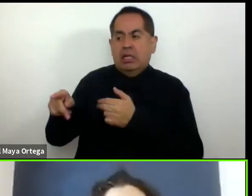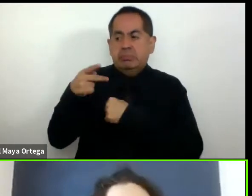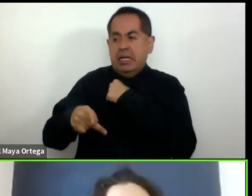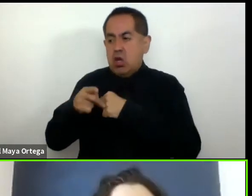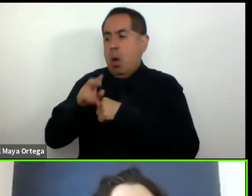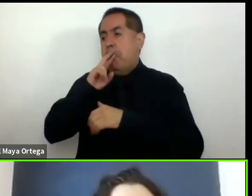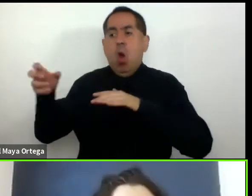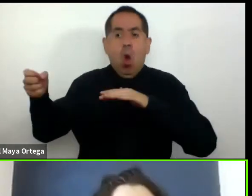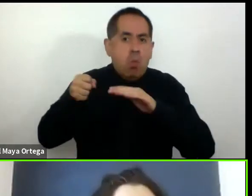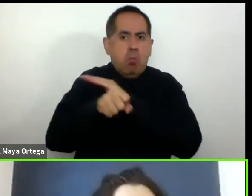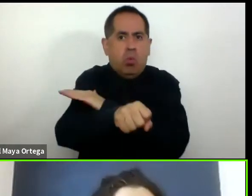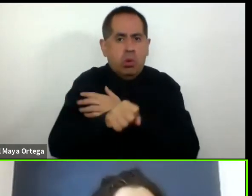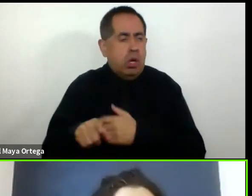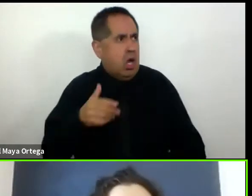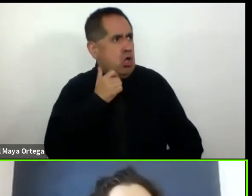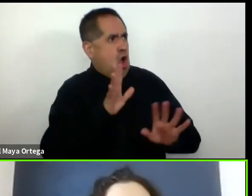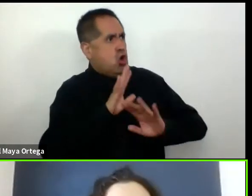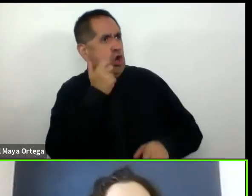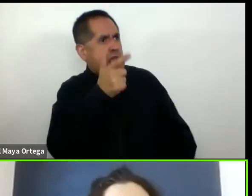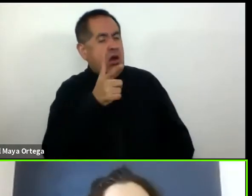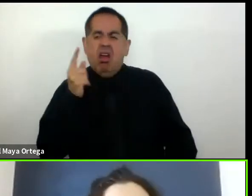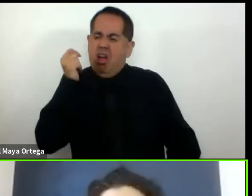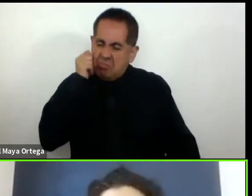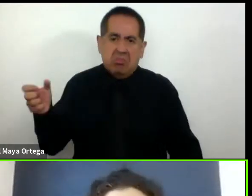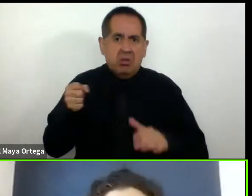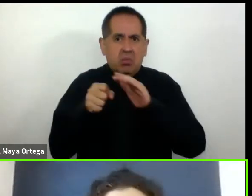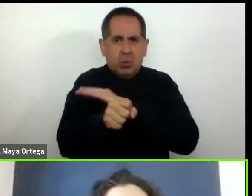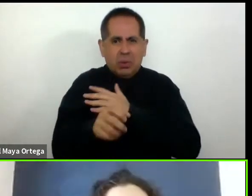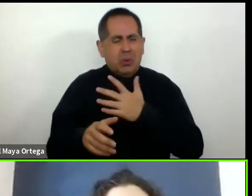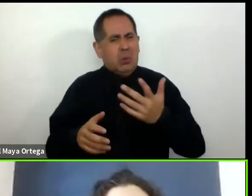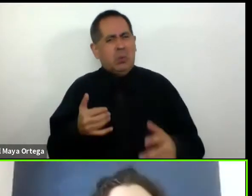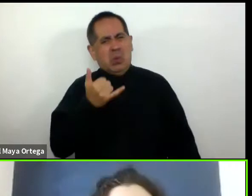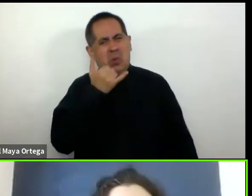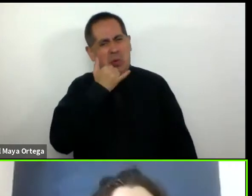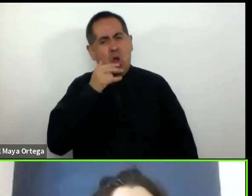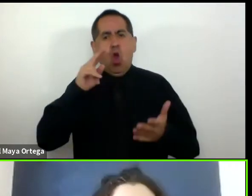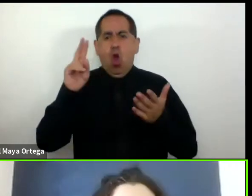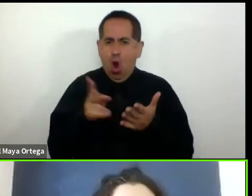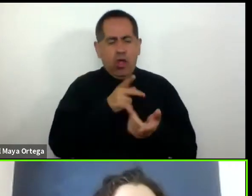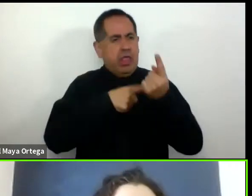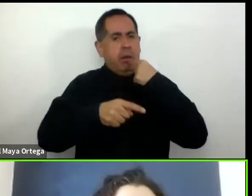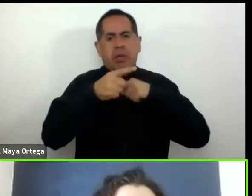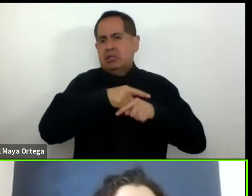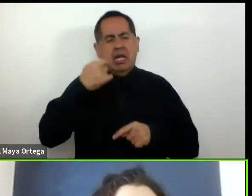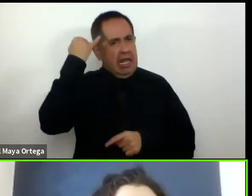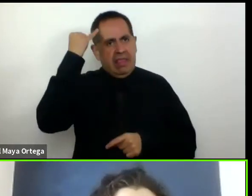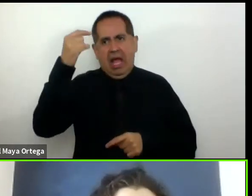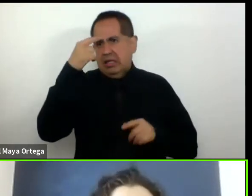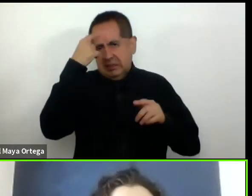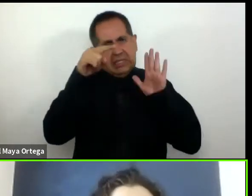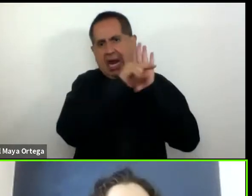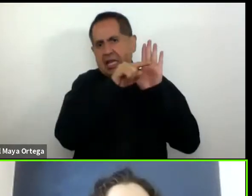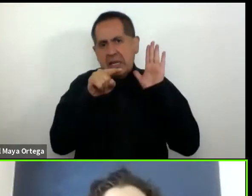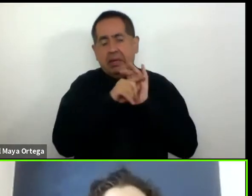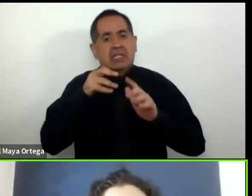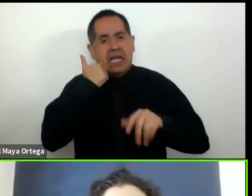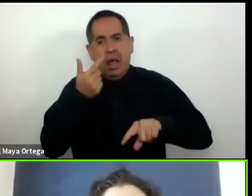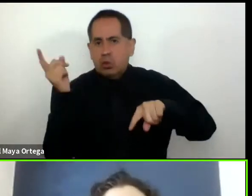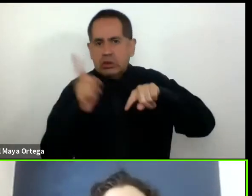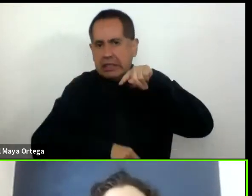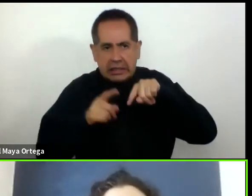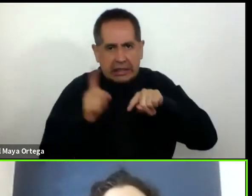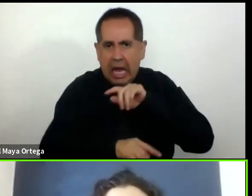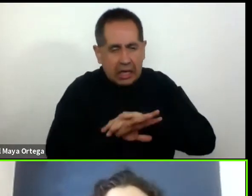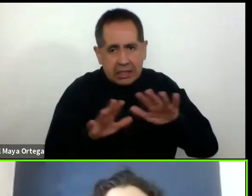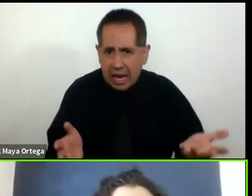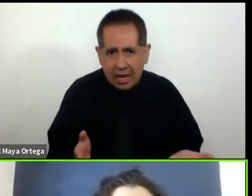ser internada involuntariamente. Entonces, la ley vuelve, creo, sobre los mismos prejuicios y estereotipos que estamos tratando aquí de combatir, crea, como